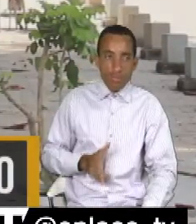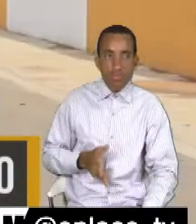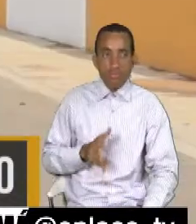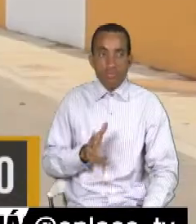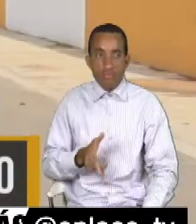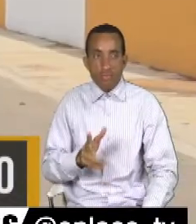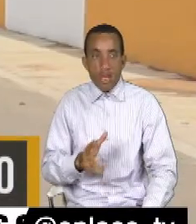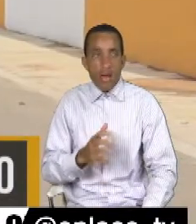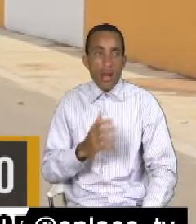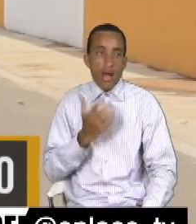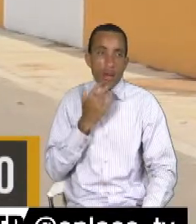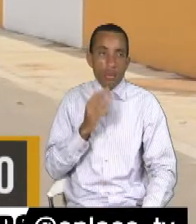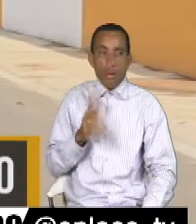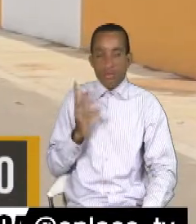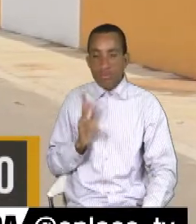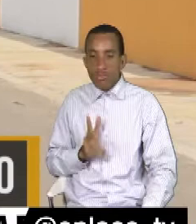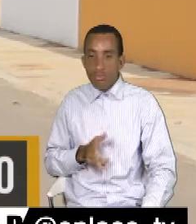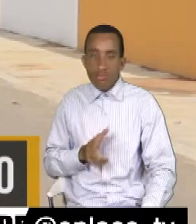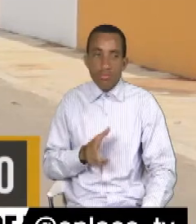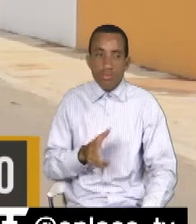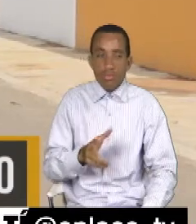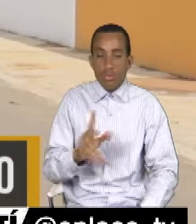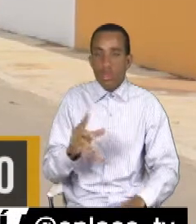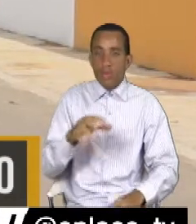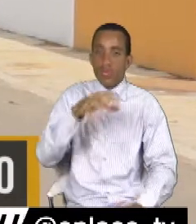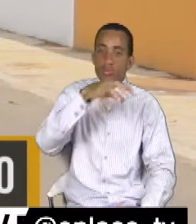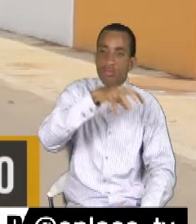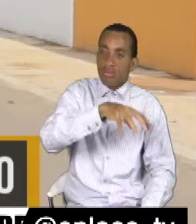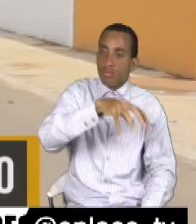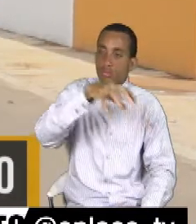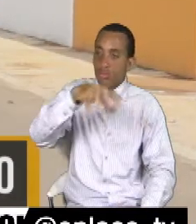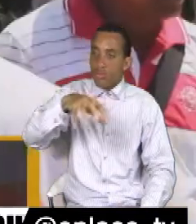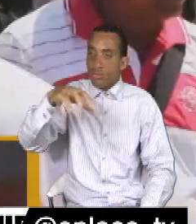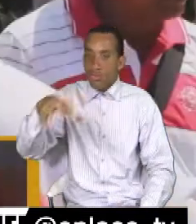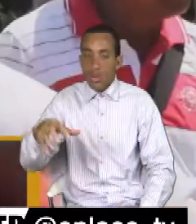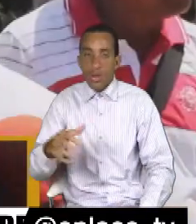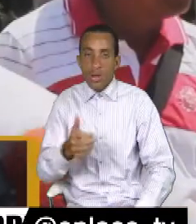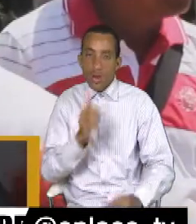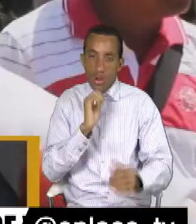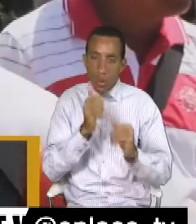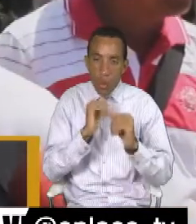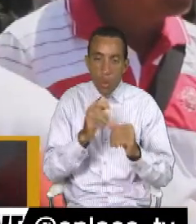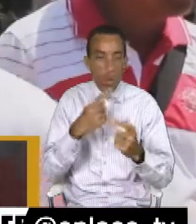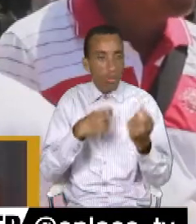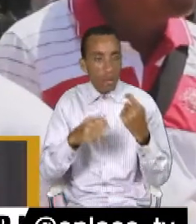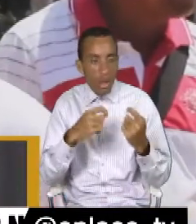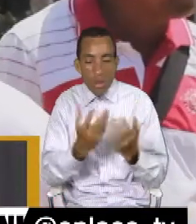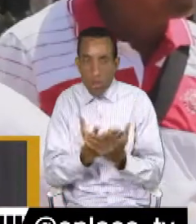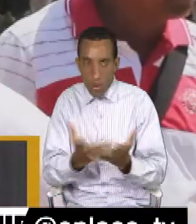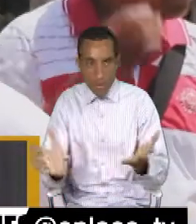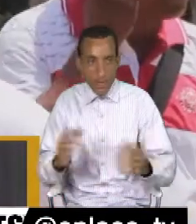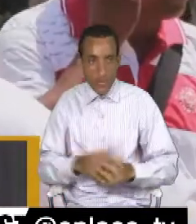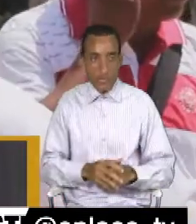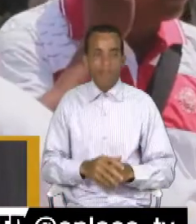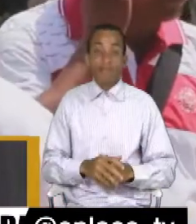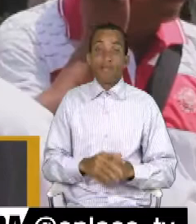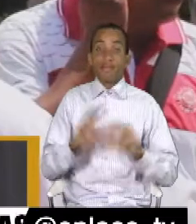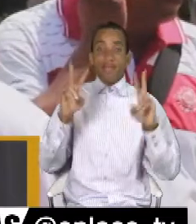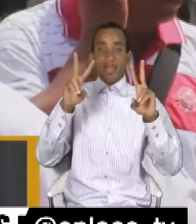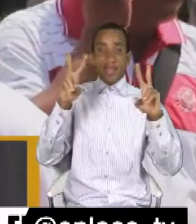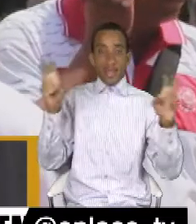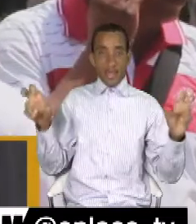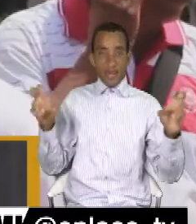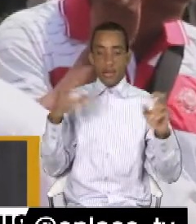pongamos, algunos kioscos de hidratación. Ahí estamos terminando el tema de aseo,